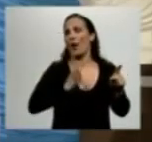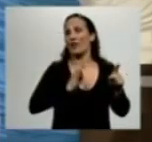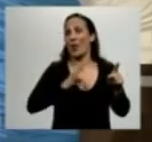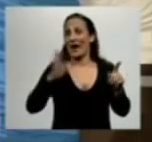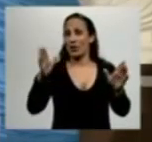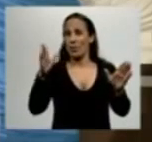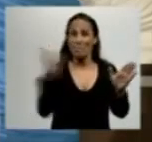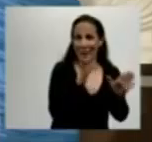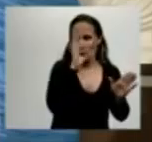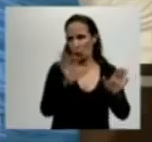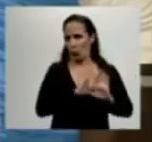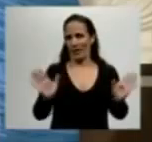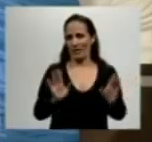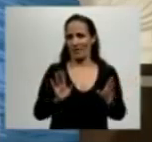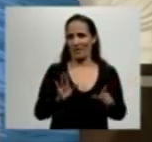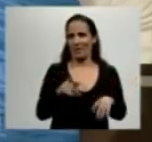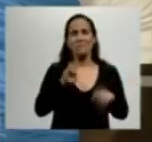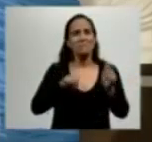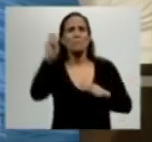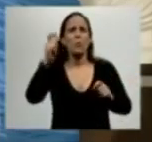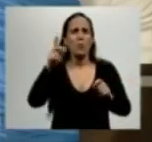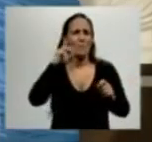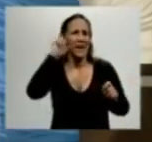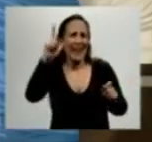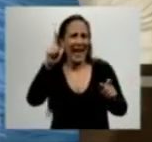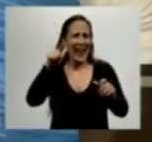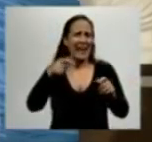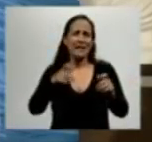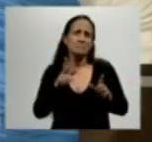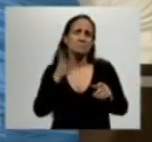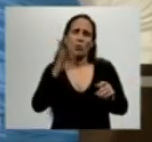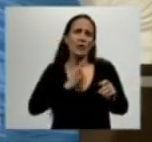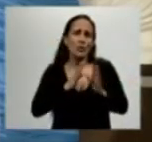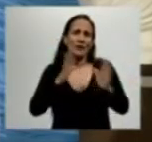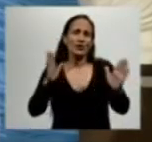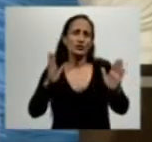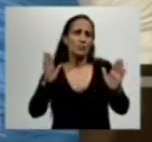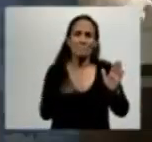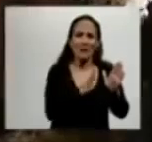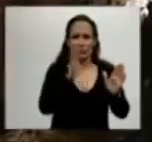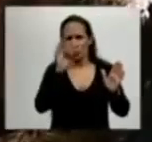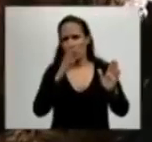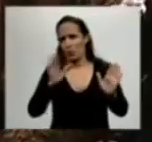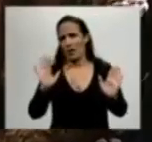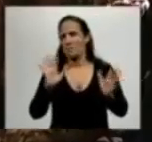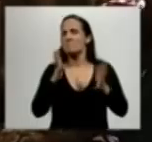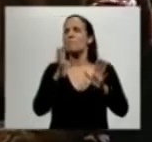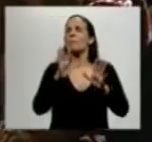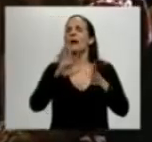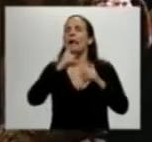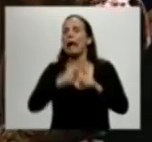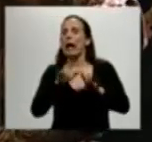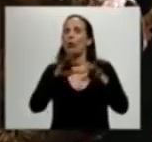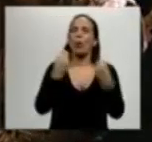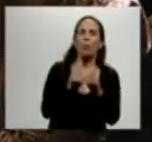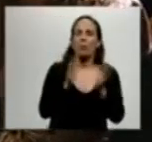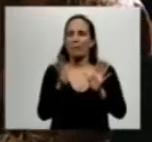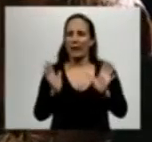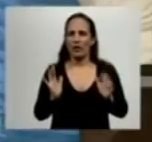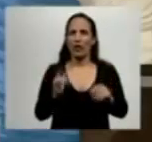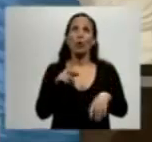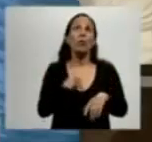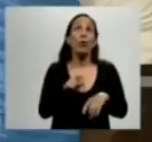4 años. Los procesos penales no duran menos de 4 años como promedio. Y esto no es imputable ni